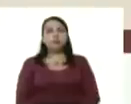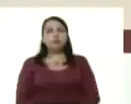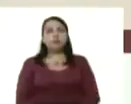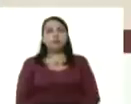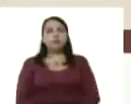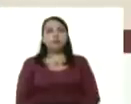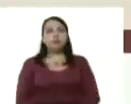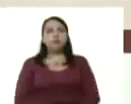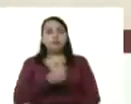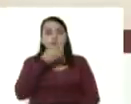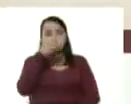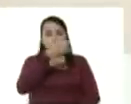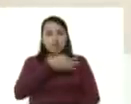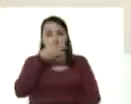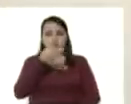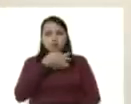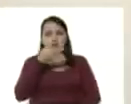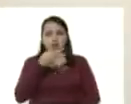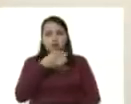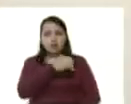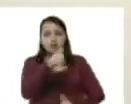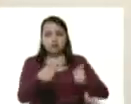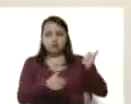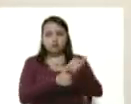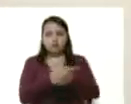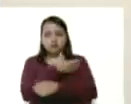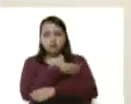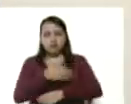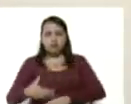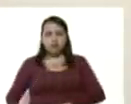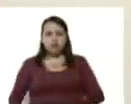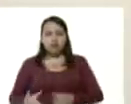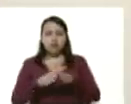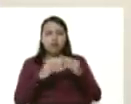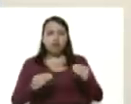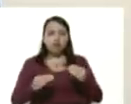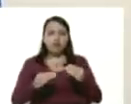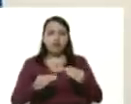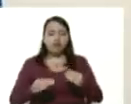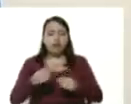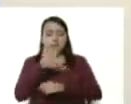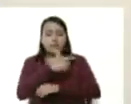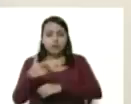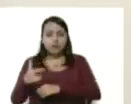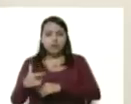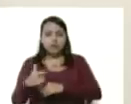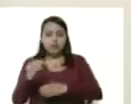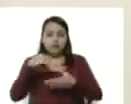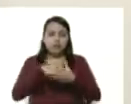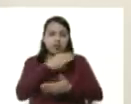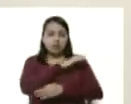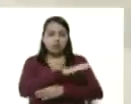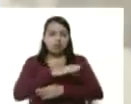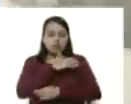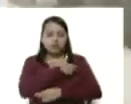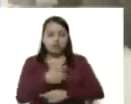Muy buenas tardes, señora vicepresidenta, demás miembros que integran esta Comisión Presidencial para la Defensa del Esequibo,